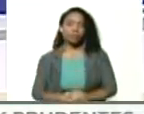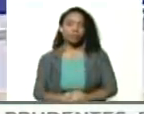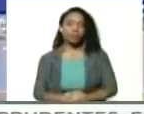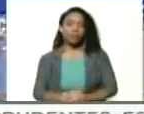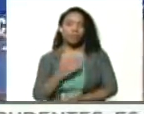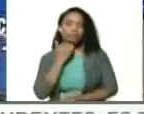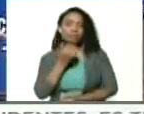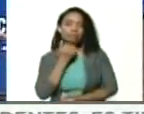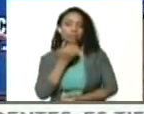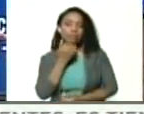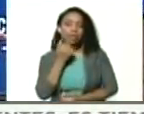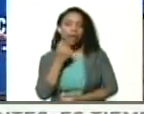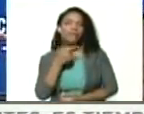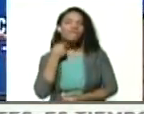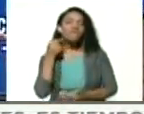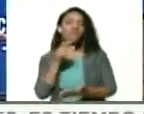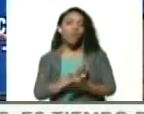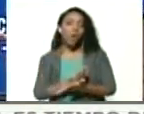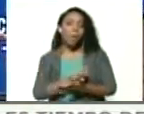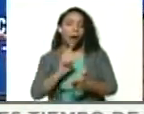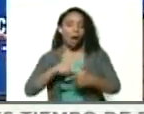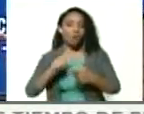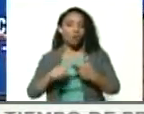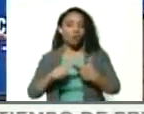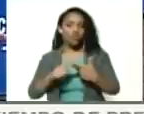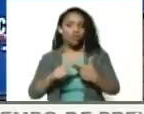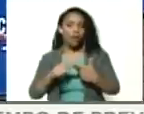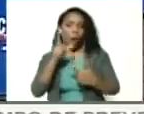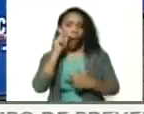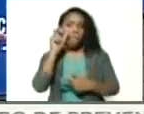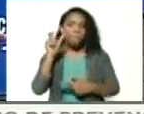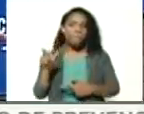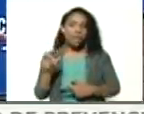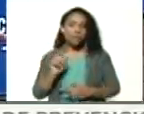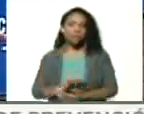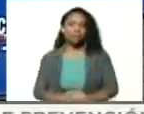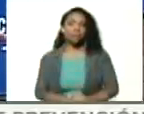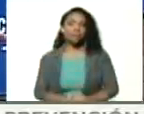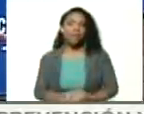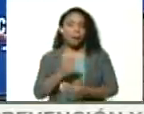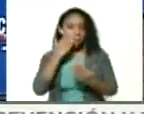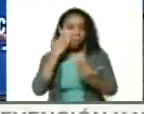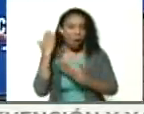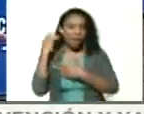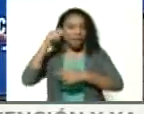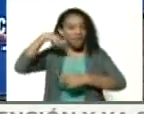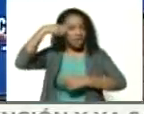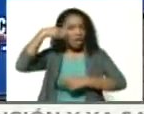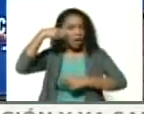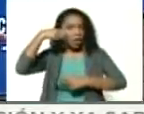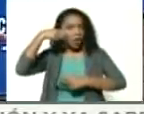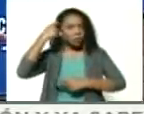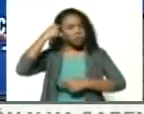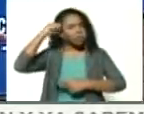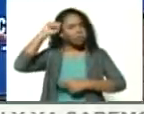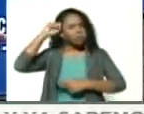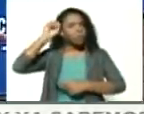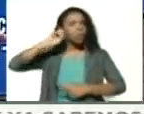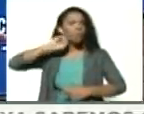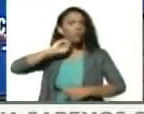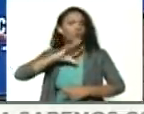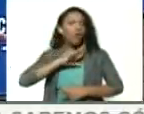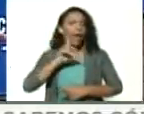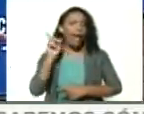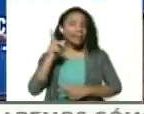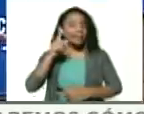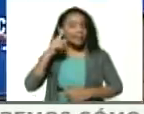casi fallecido para entonces de Andrés Pastrana. Vamos a ver este video. Recordar